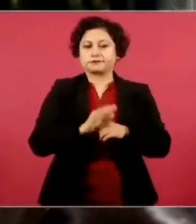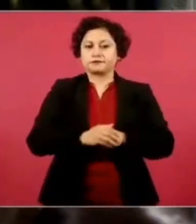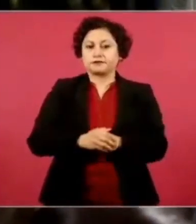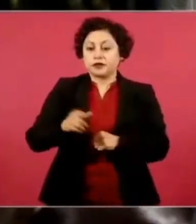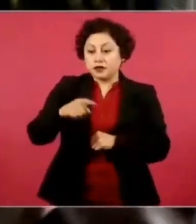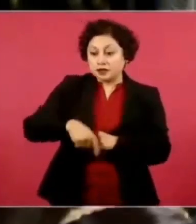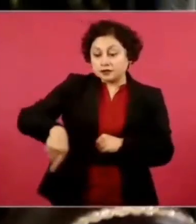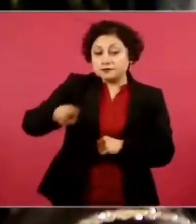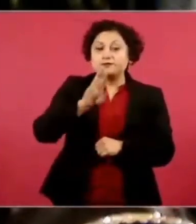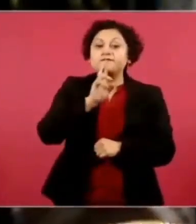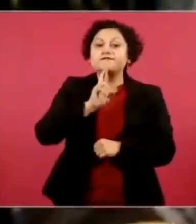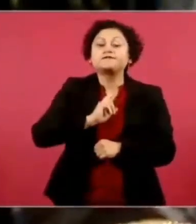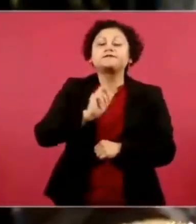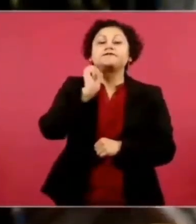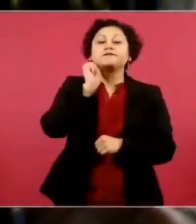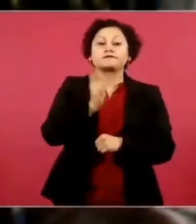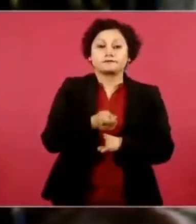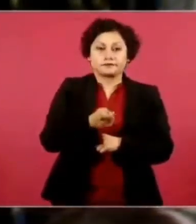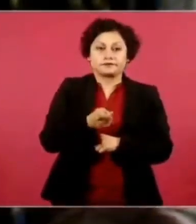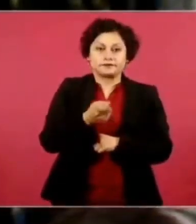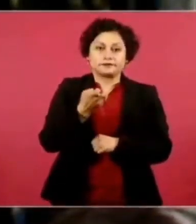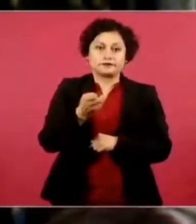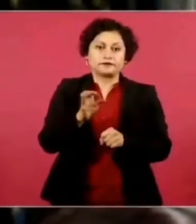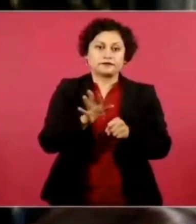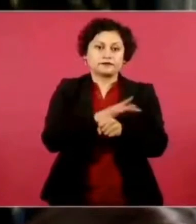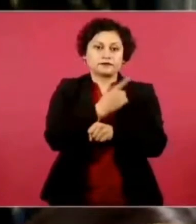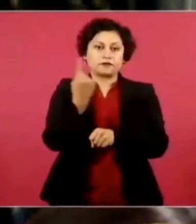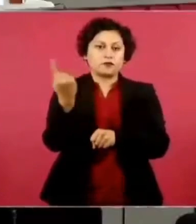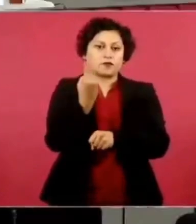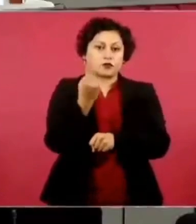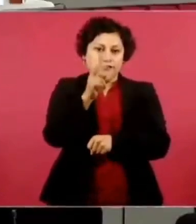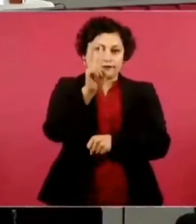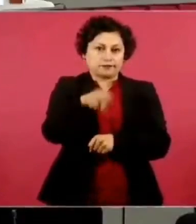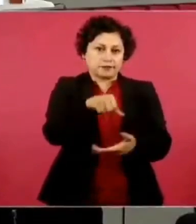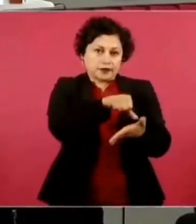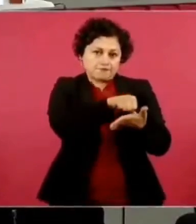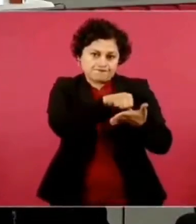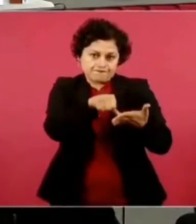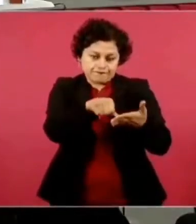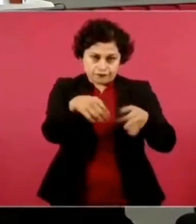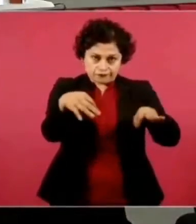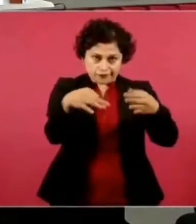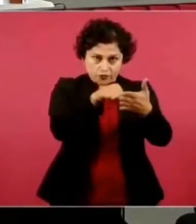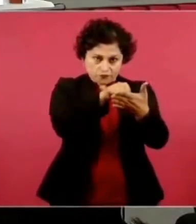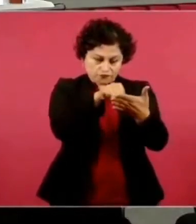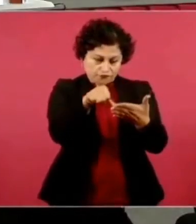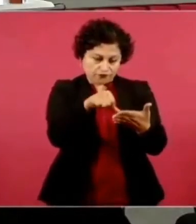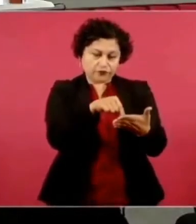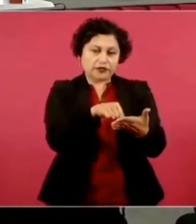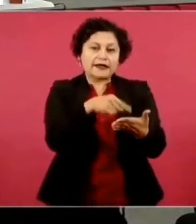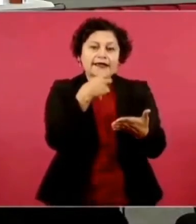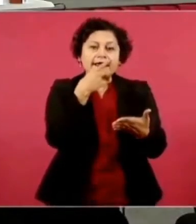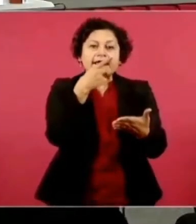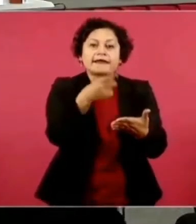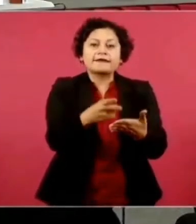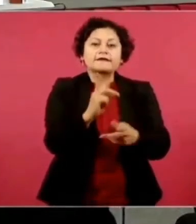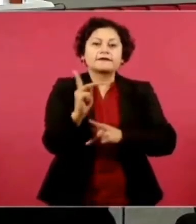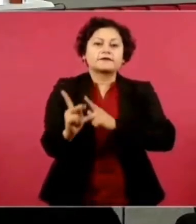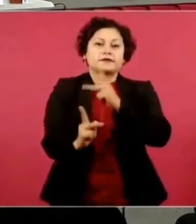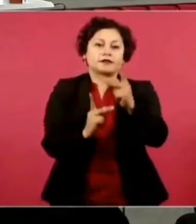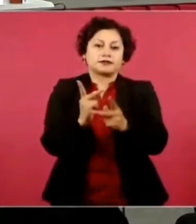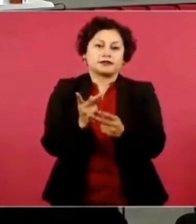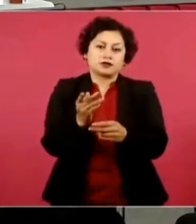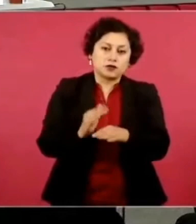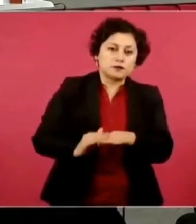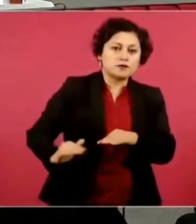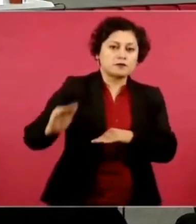esto sobre todo porque ocultan, lo censuran, lo ponen en negro, una prestación que sería adicional